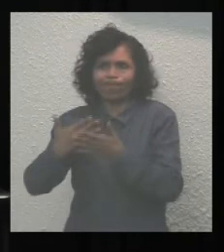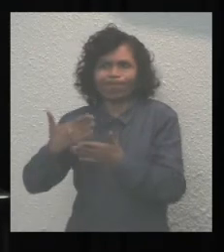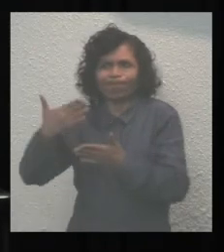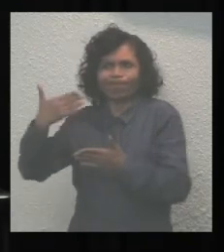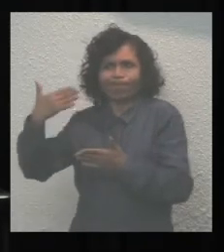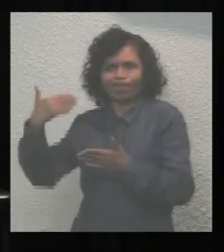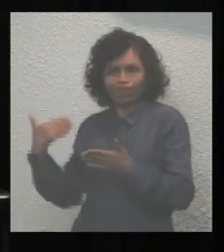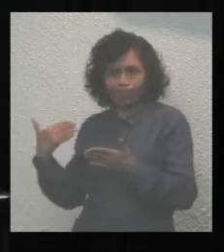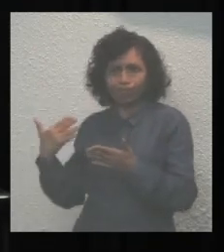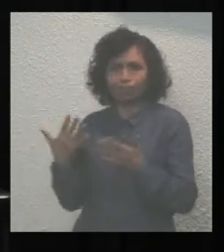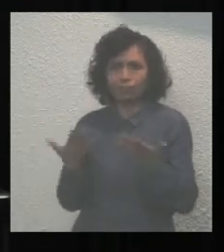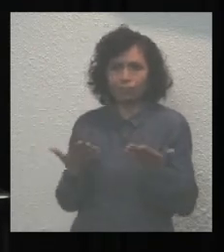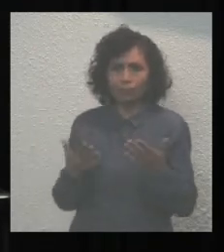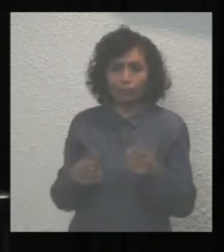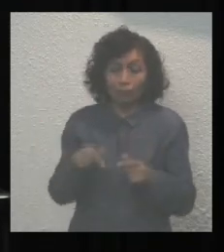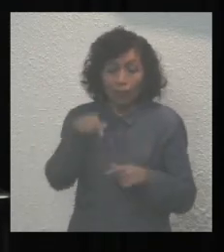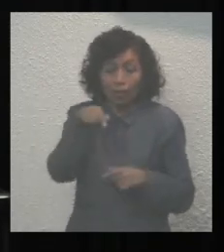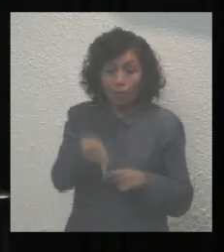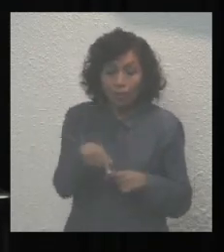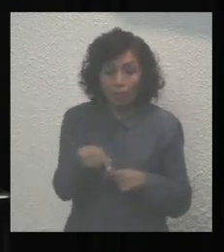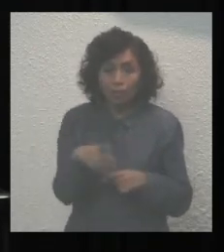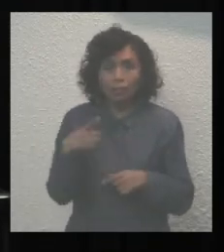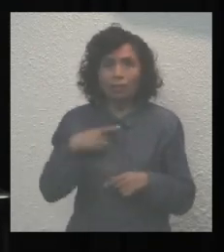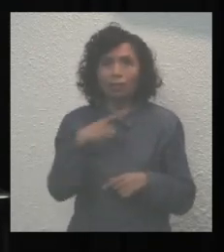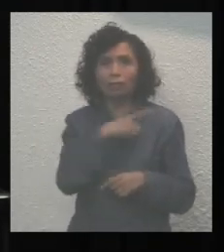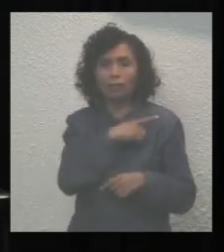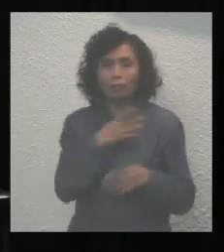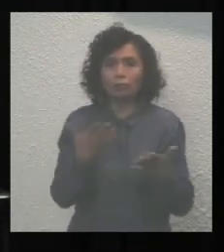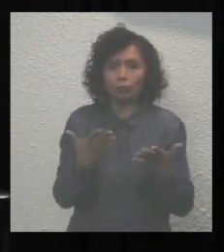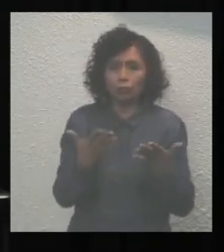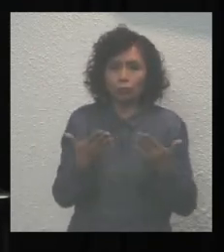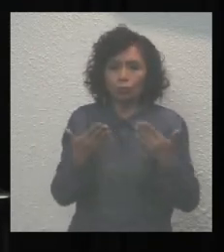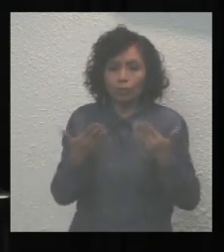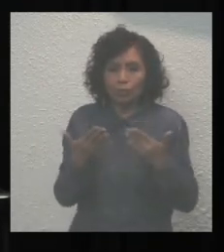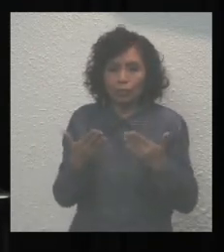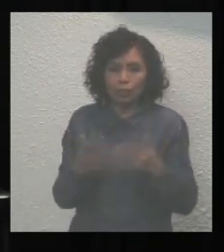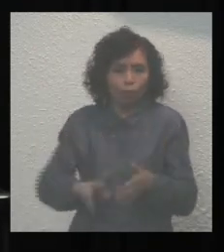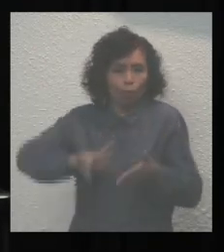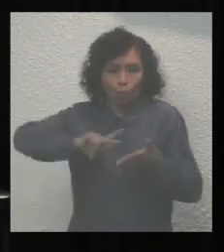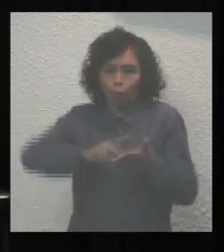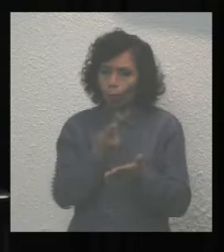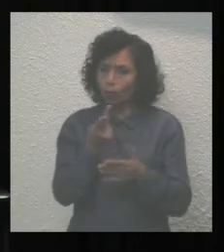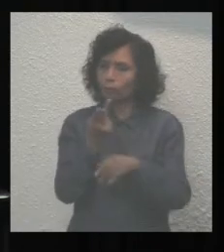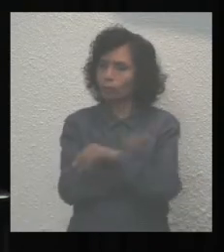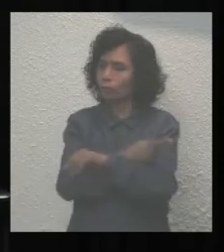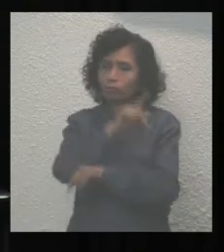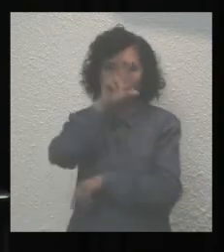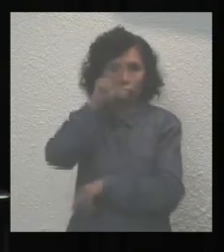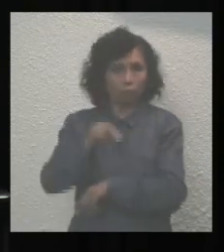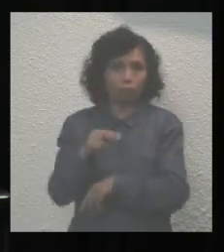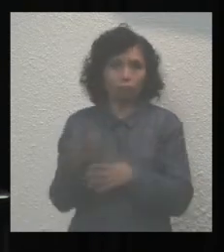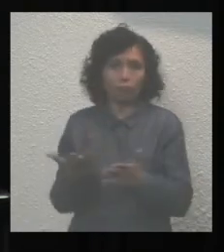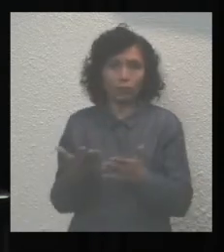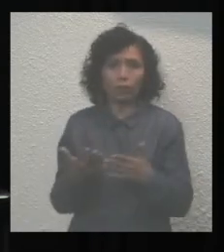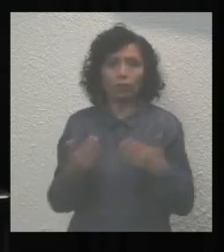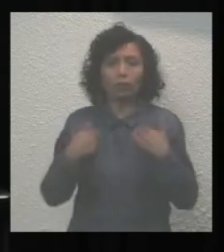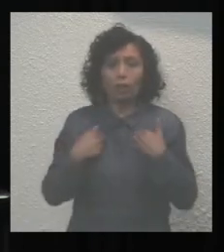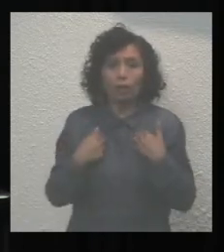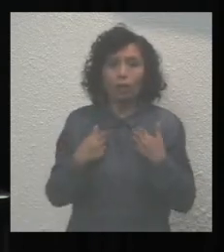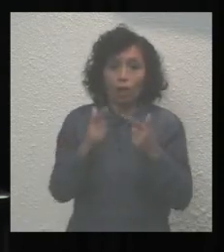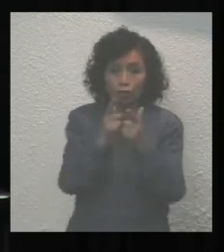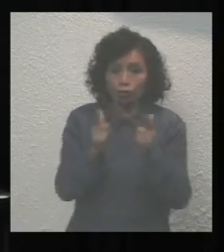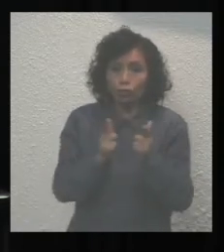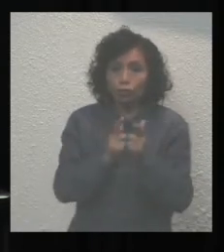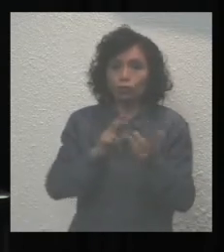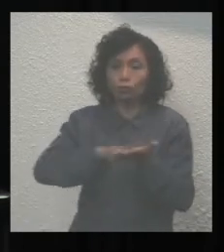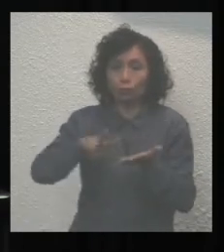desde el congreso debemos sentar precedentes para que esto no vuelva a ocurrir para la bancada verde la misión